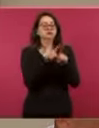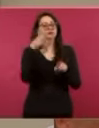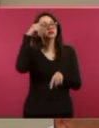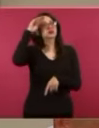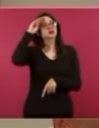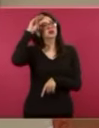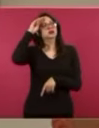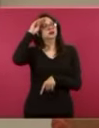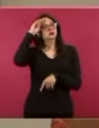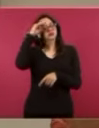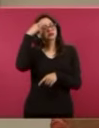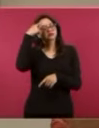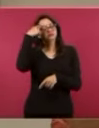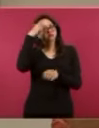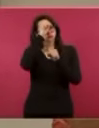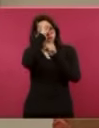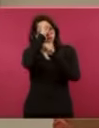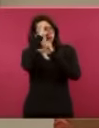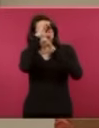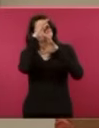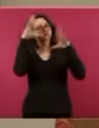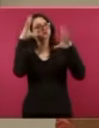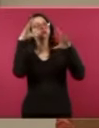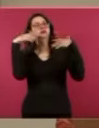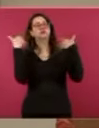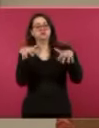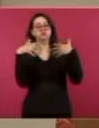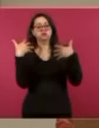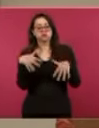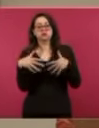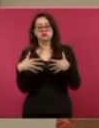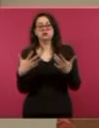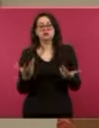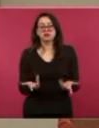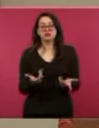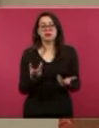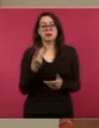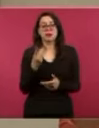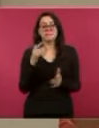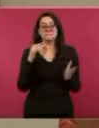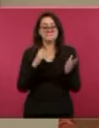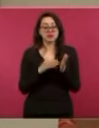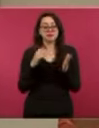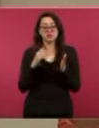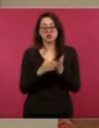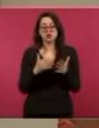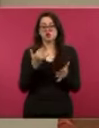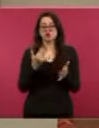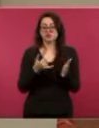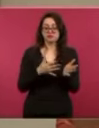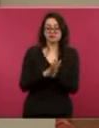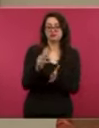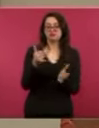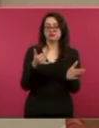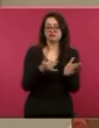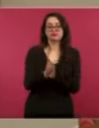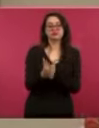imaginario colectivo, llegando a desplazar la historia, cifra de 1,000,000,000 de ejemplares de